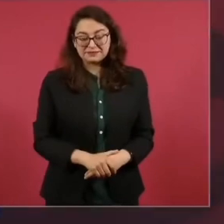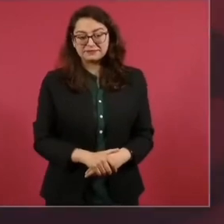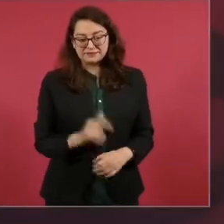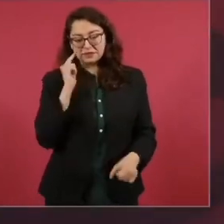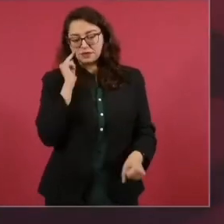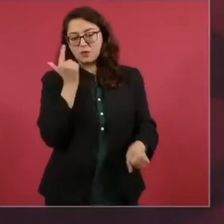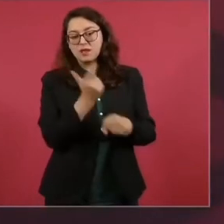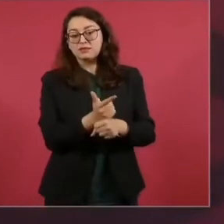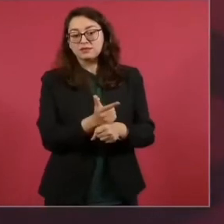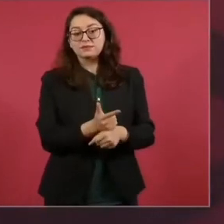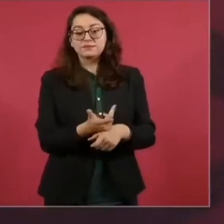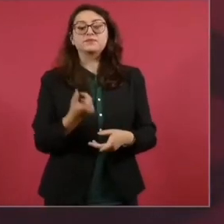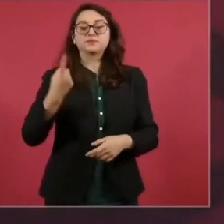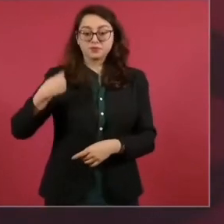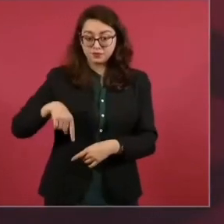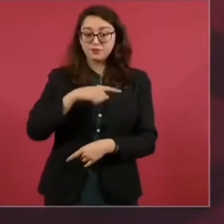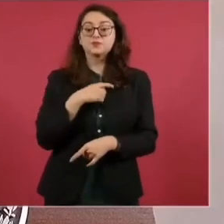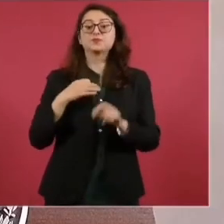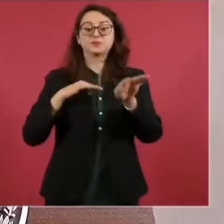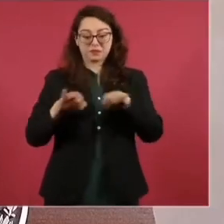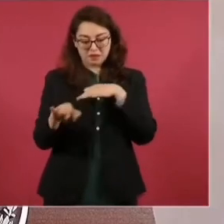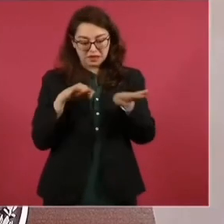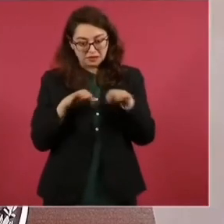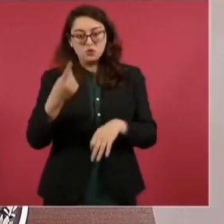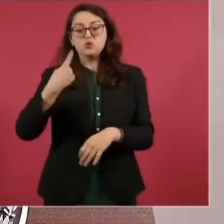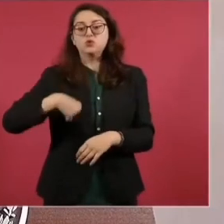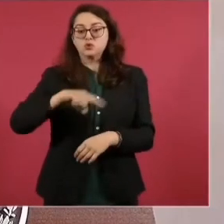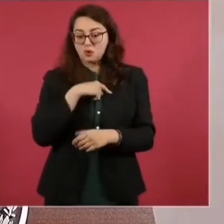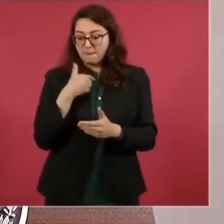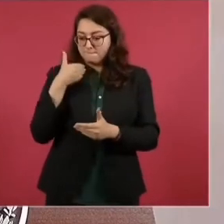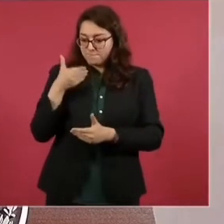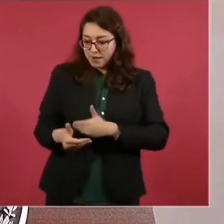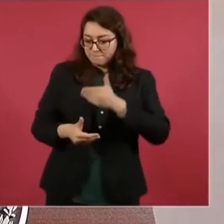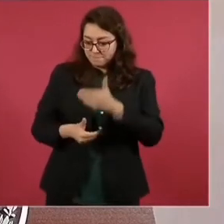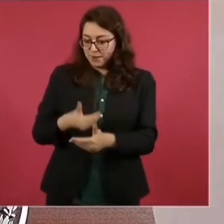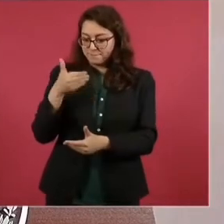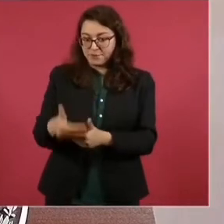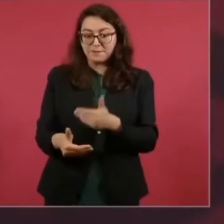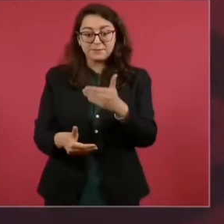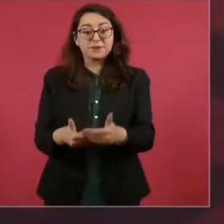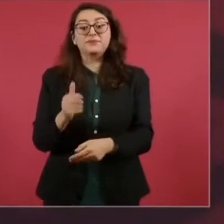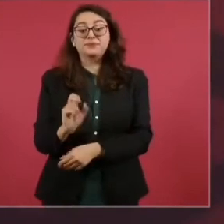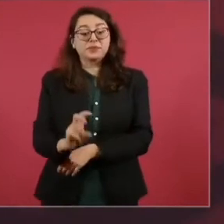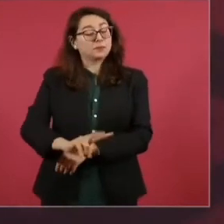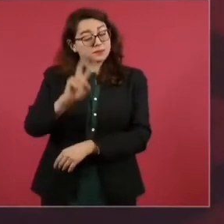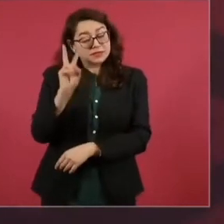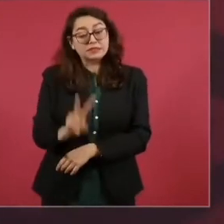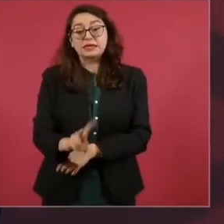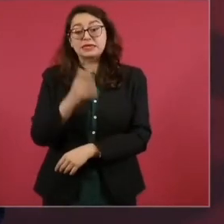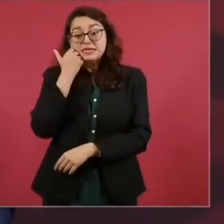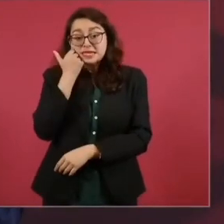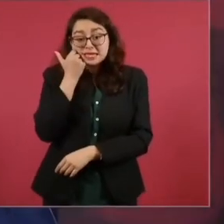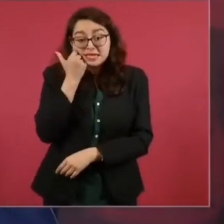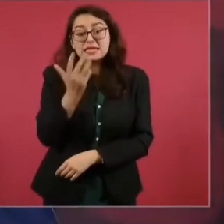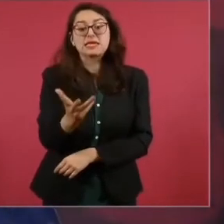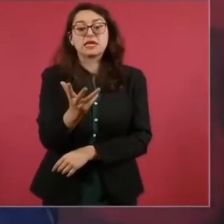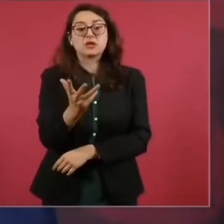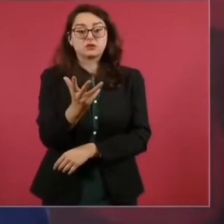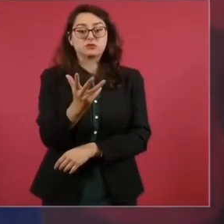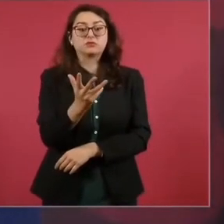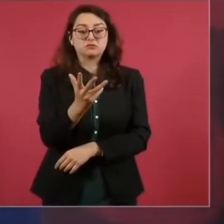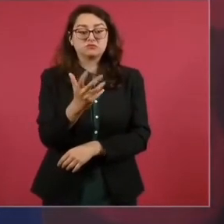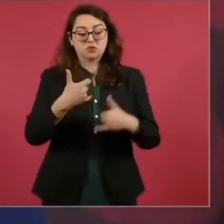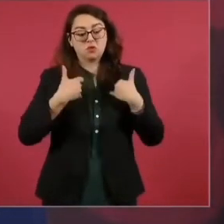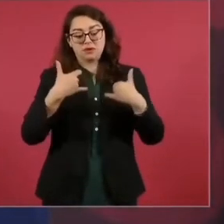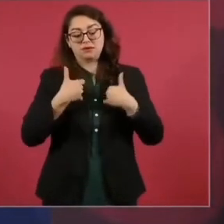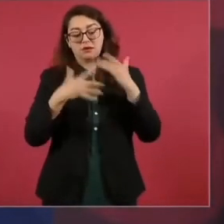Se va avanzando y deseo de todo corazón que encontremos a los